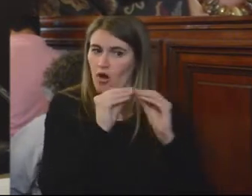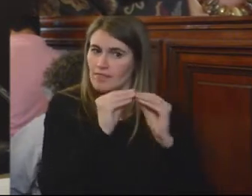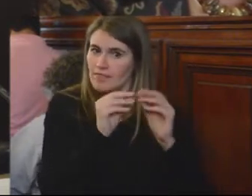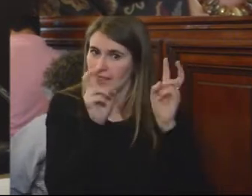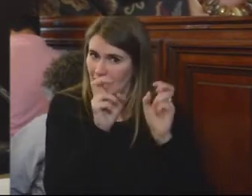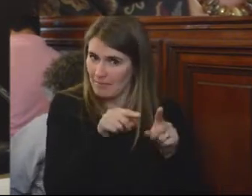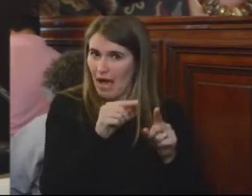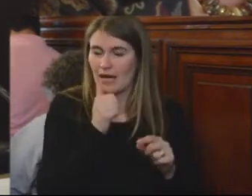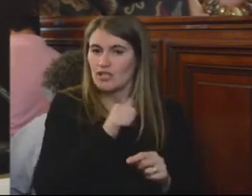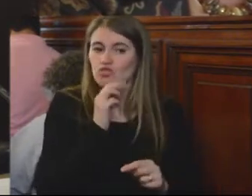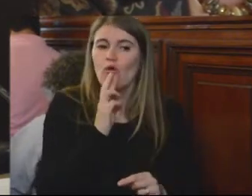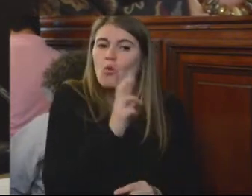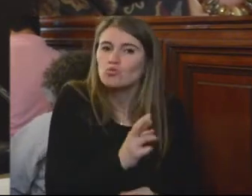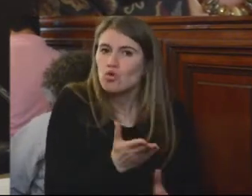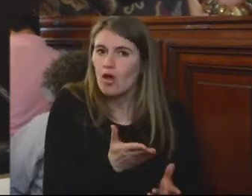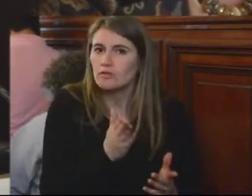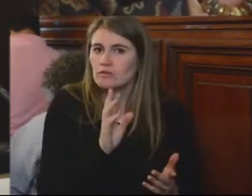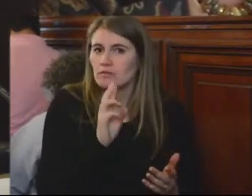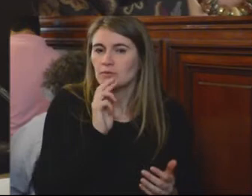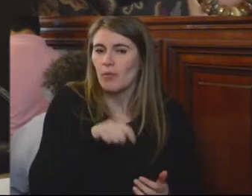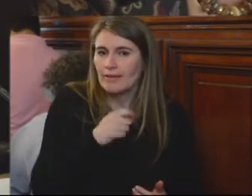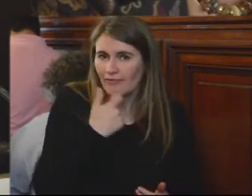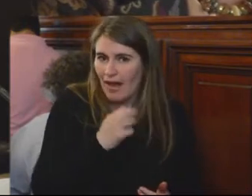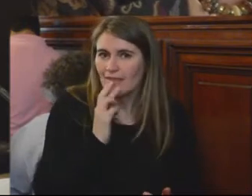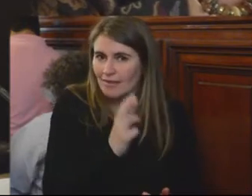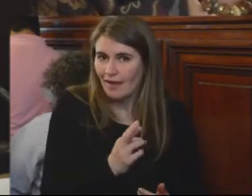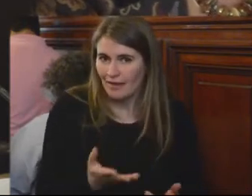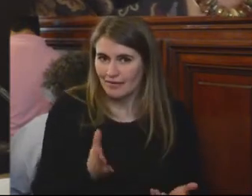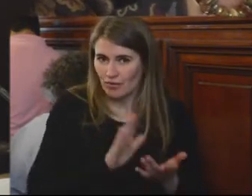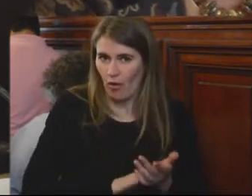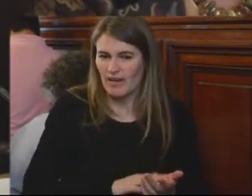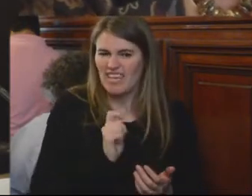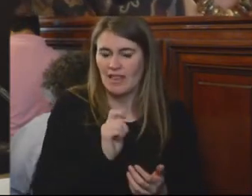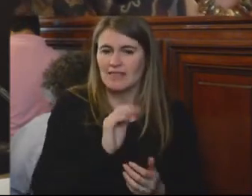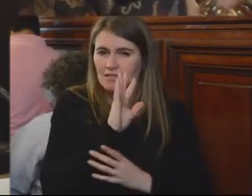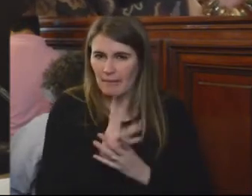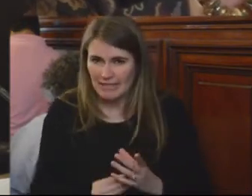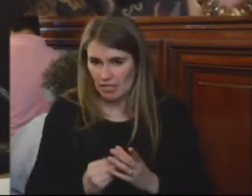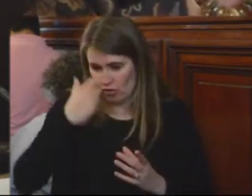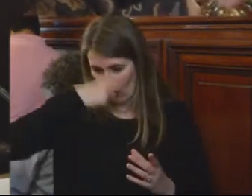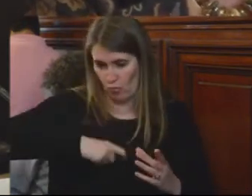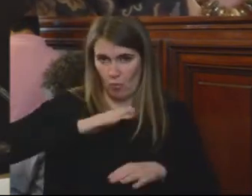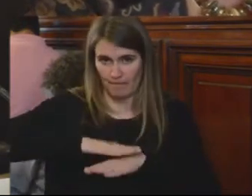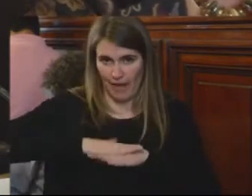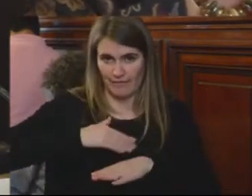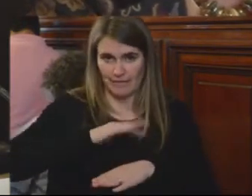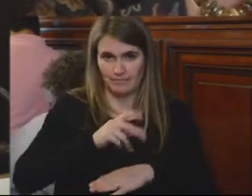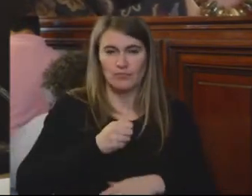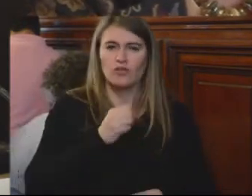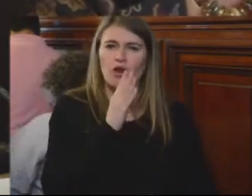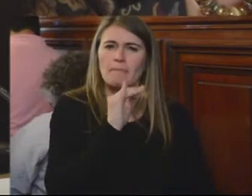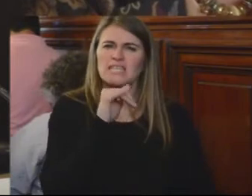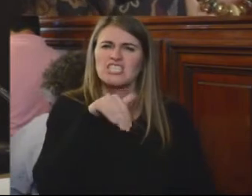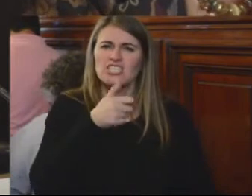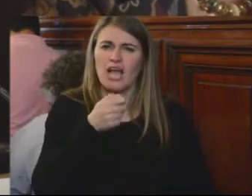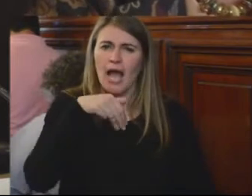resolución unos meses antes la corte ya había dictado un pronunciamiento regresivo puntualmente en el caso villamil declaró